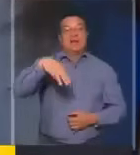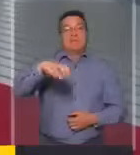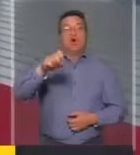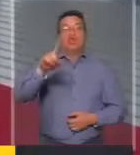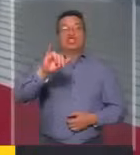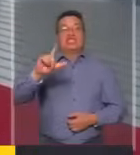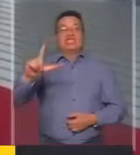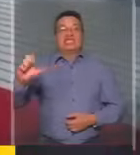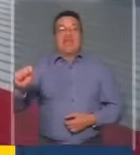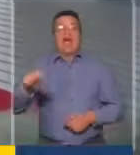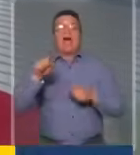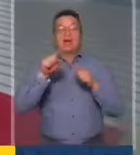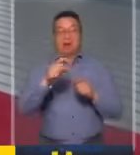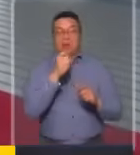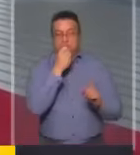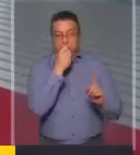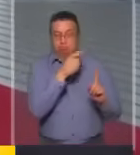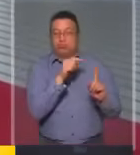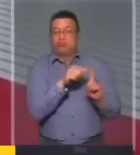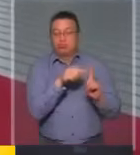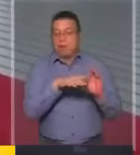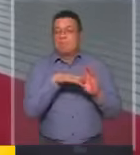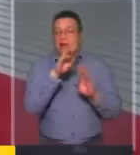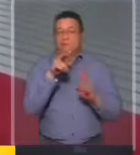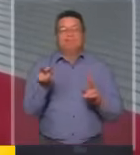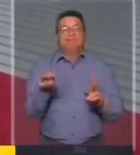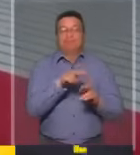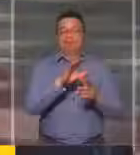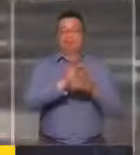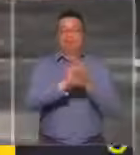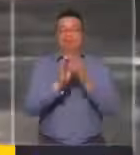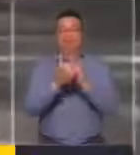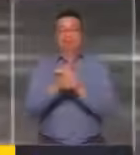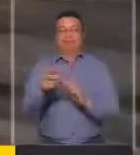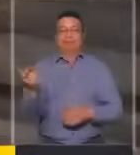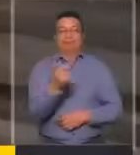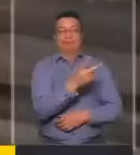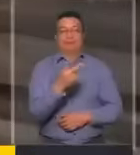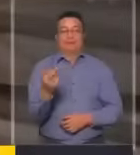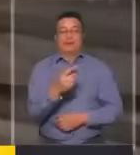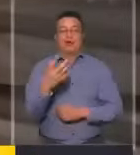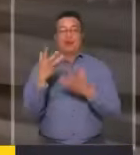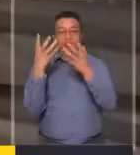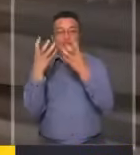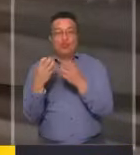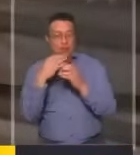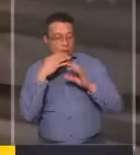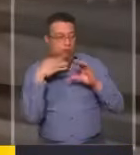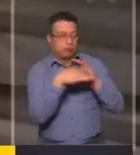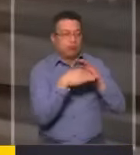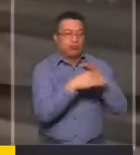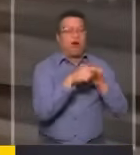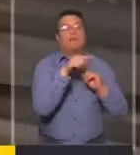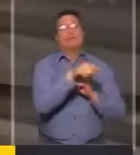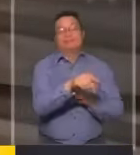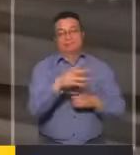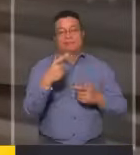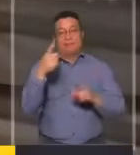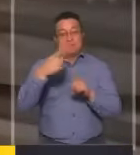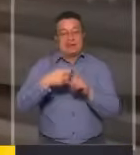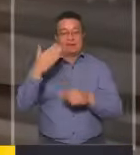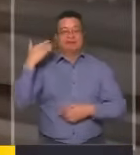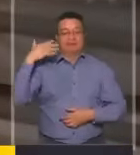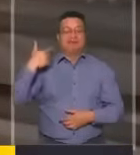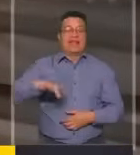y también imputado por el principal entonces de esta causa del caso audios que hemos sabido durante los últimos meses,